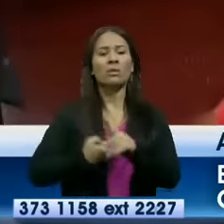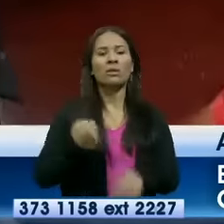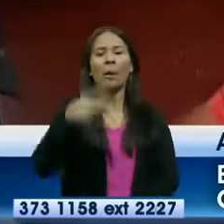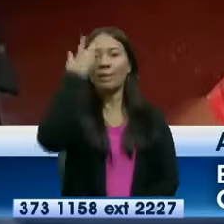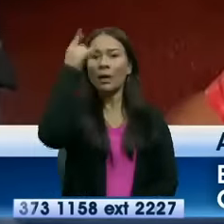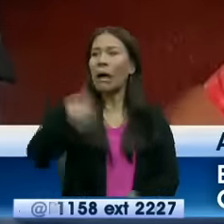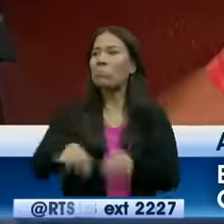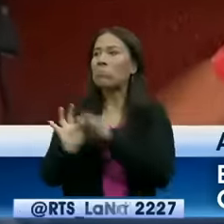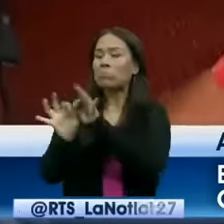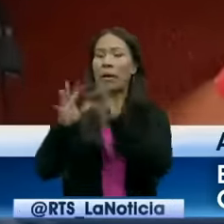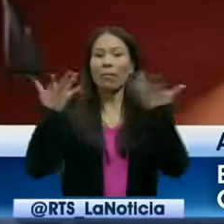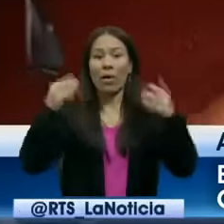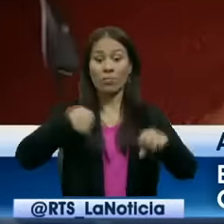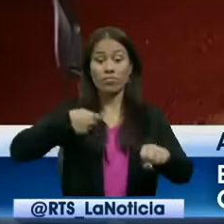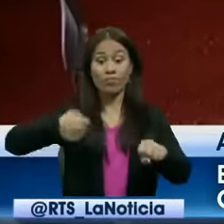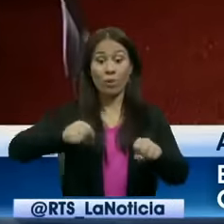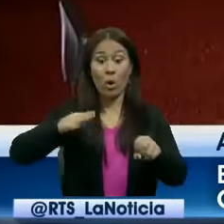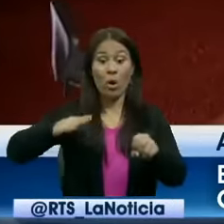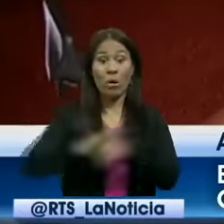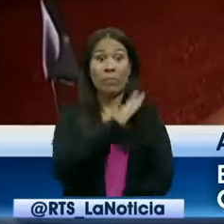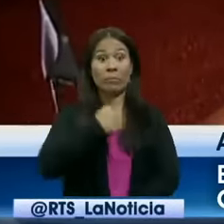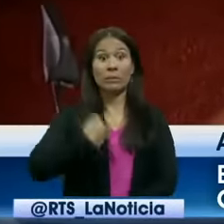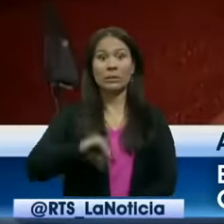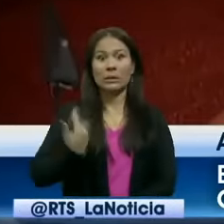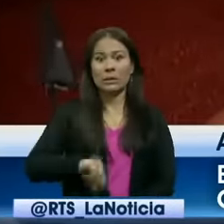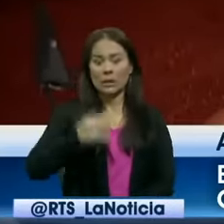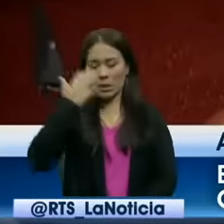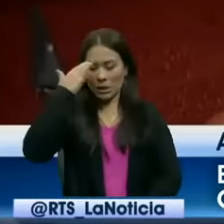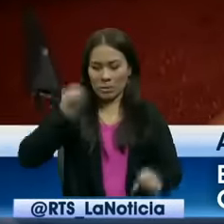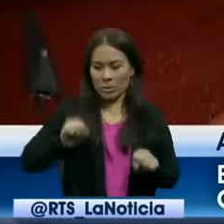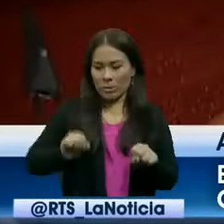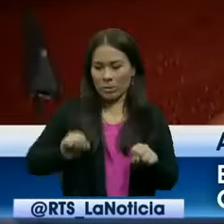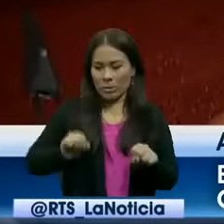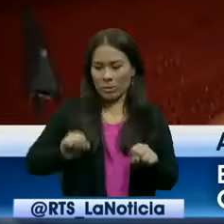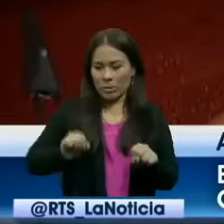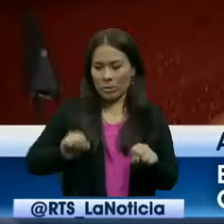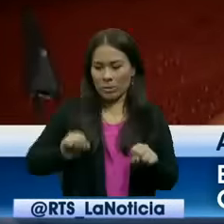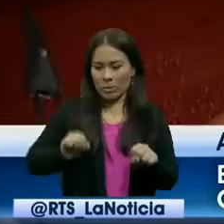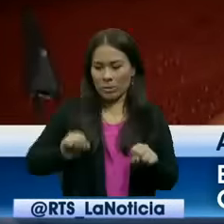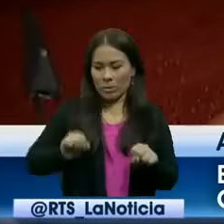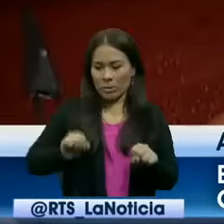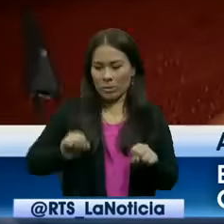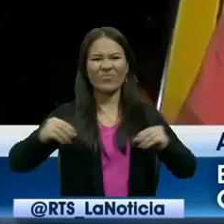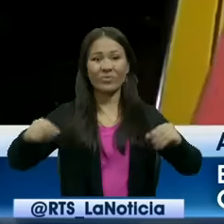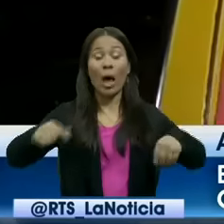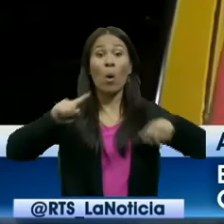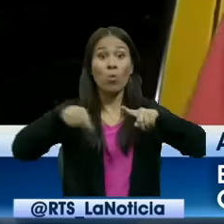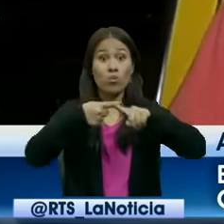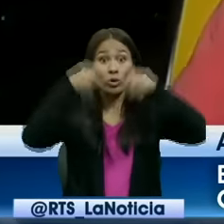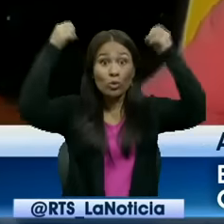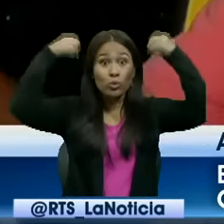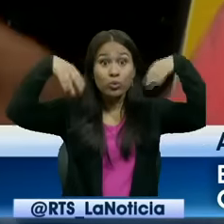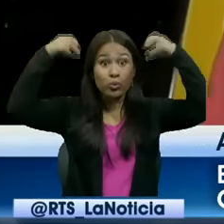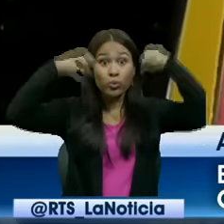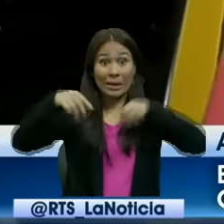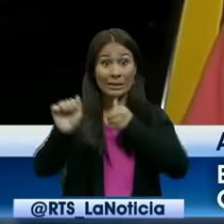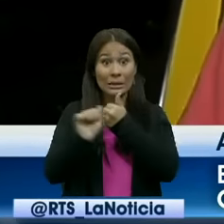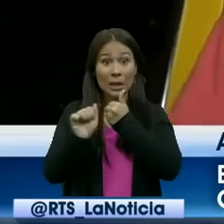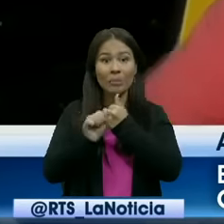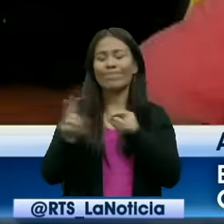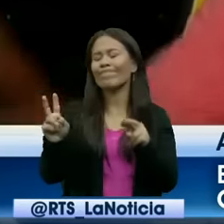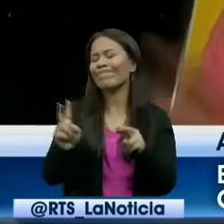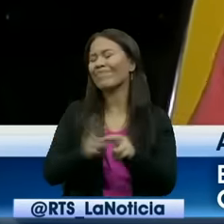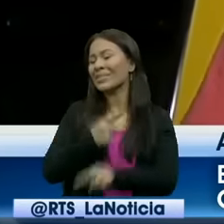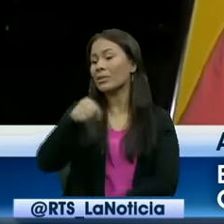peligroso, estas motos rebalan muchísimo ahí porque esta calle todavía trae lodo. En el invierno es horrible, esa mujer, un